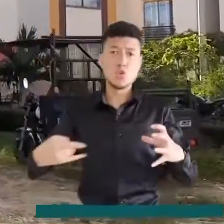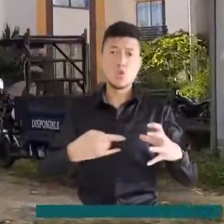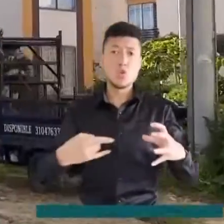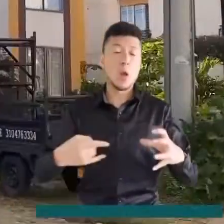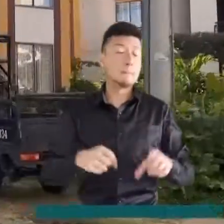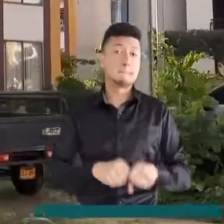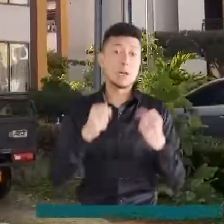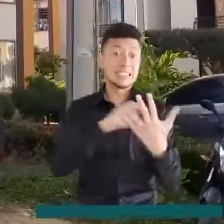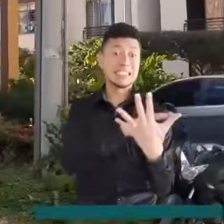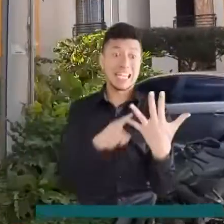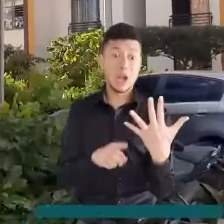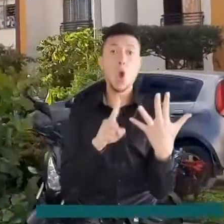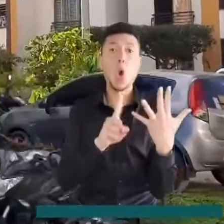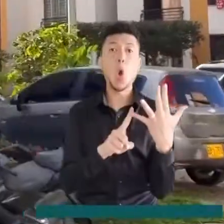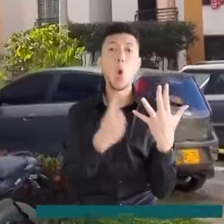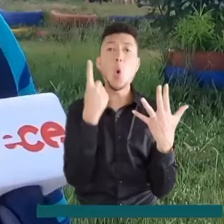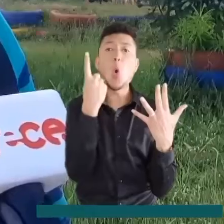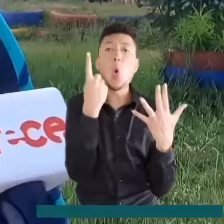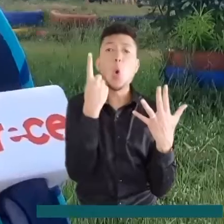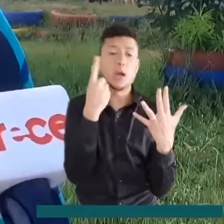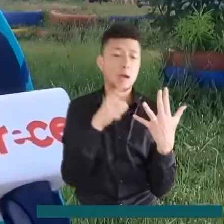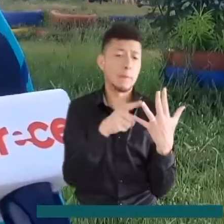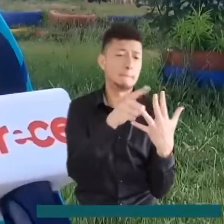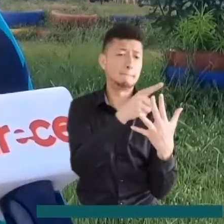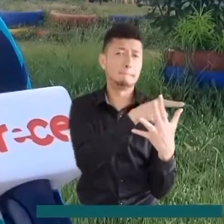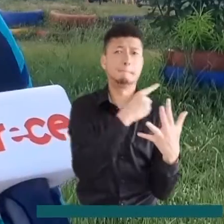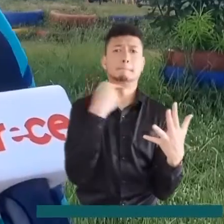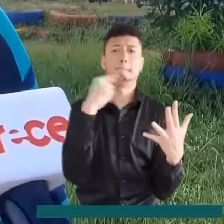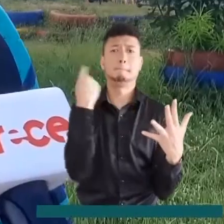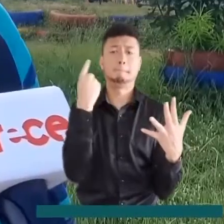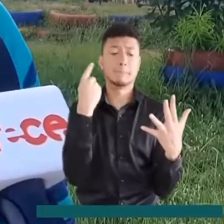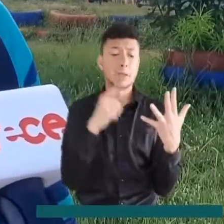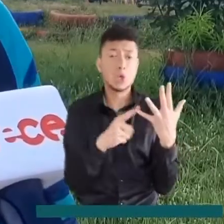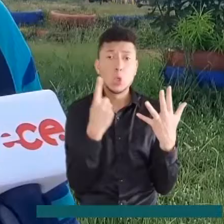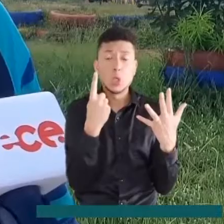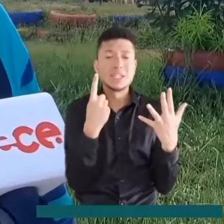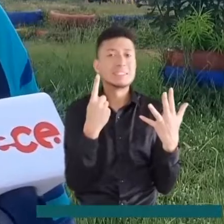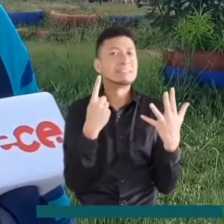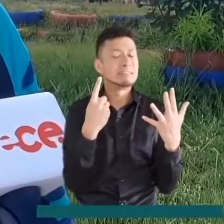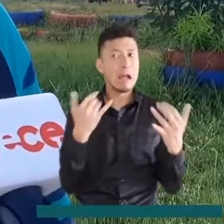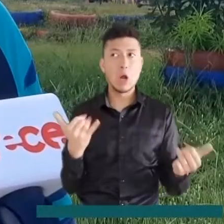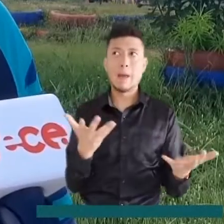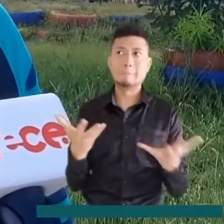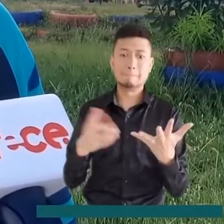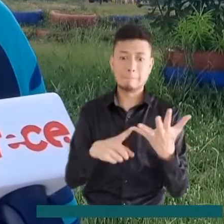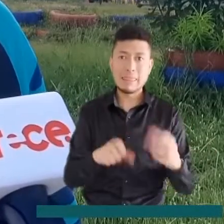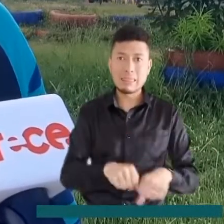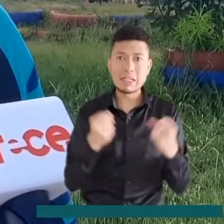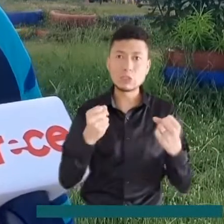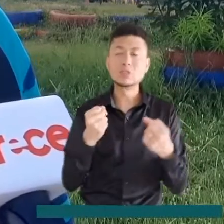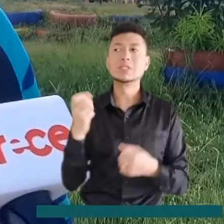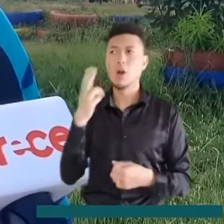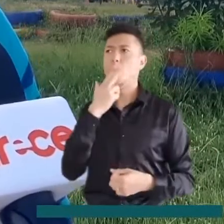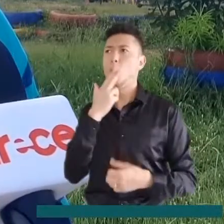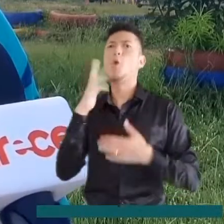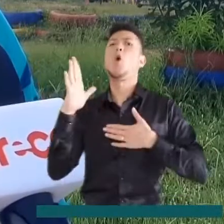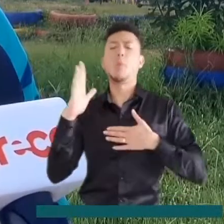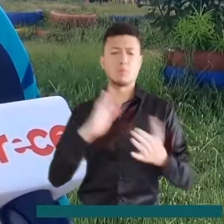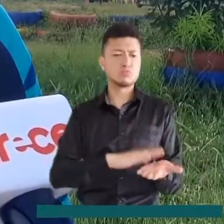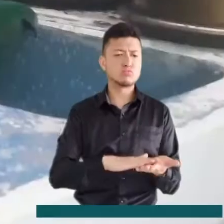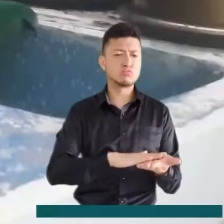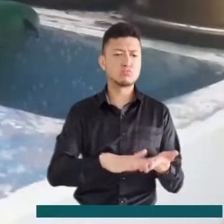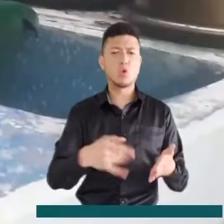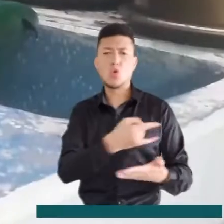dañó la única planta que estaba funcionando de 5, ¿no? Y estamos pues a la deriva. Por ejemplo, ahorita nuevamente se hizo un compromiso de que iban